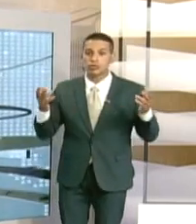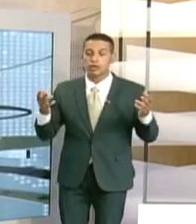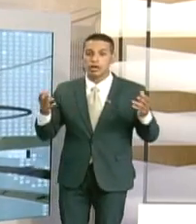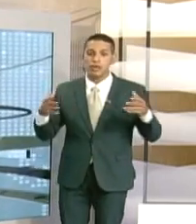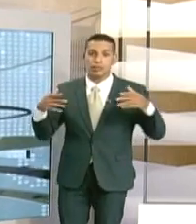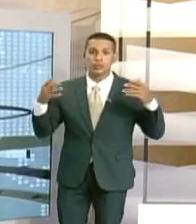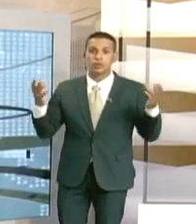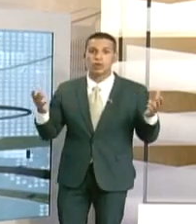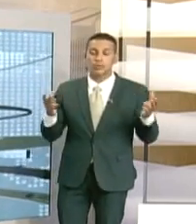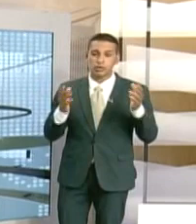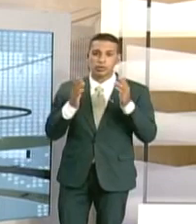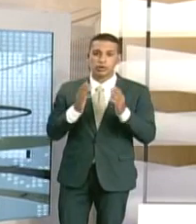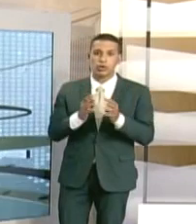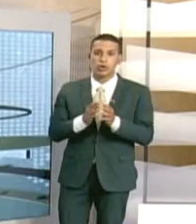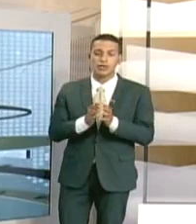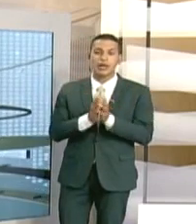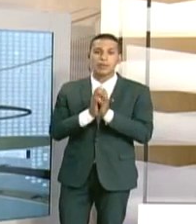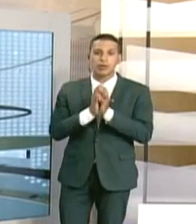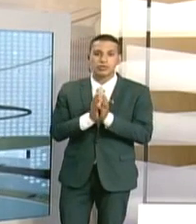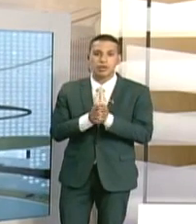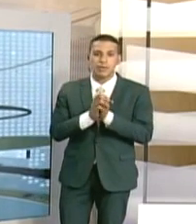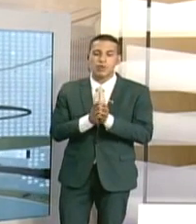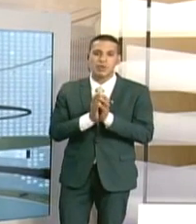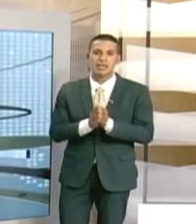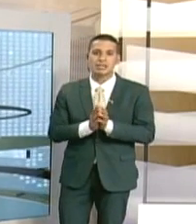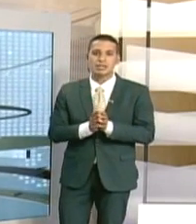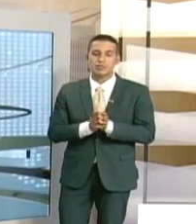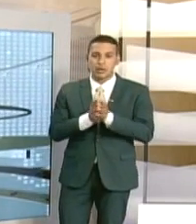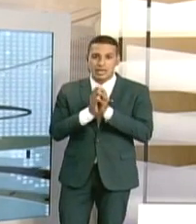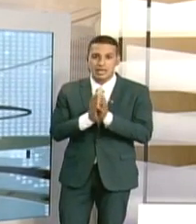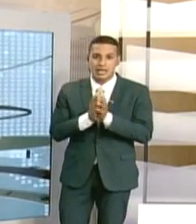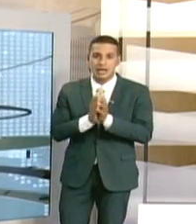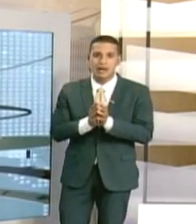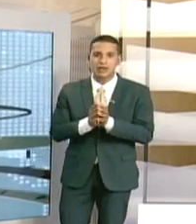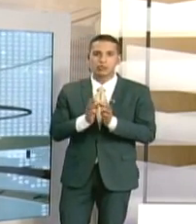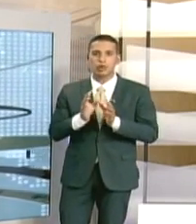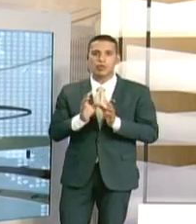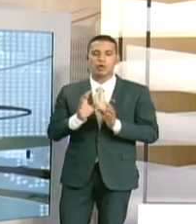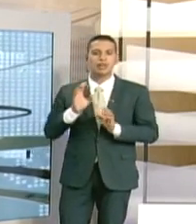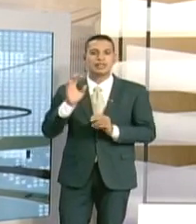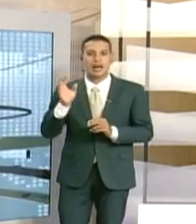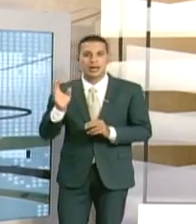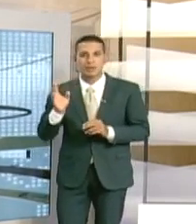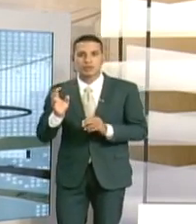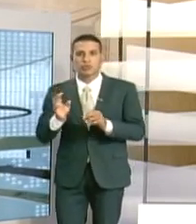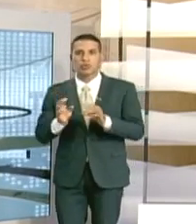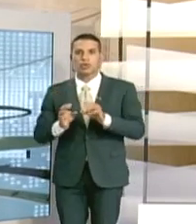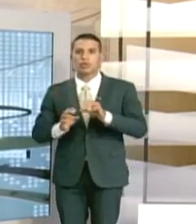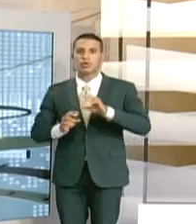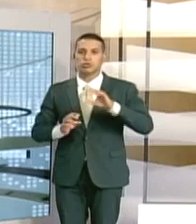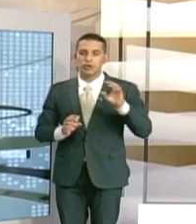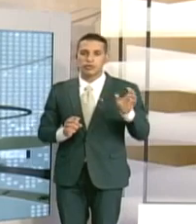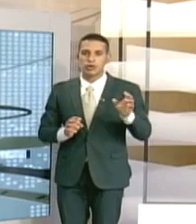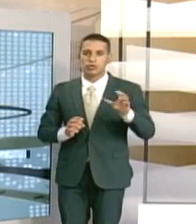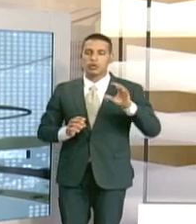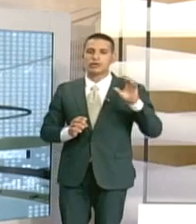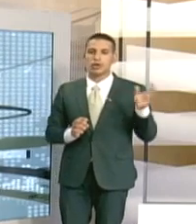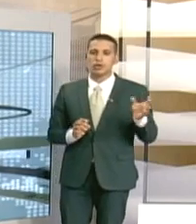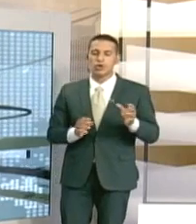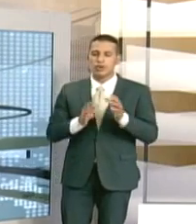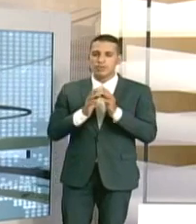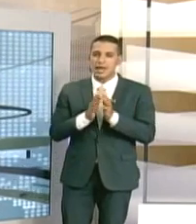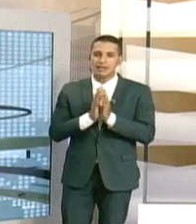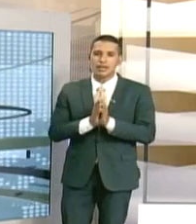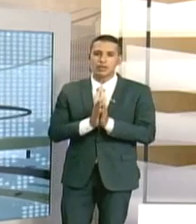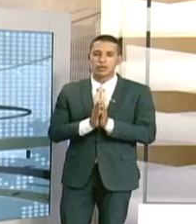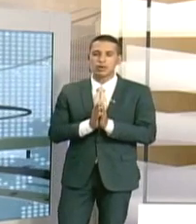los pueblos, es del mundo, pero sobre todo de las poblaciones más humildes, porque allí está su labor cristiana, su inclusión, su